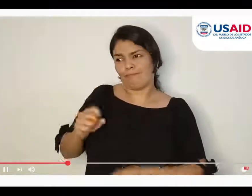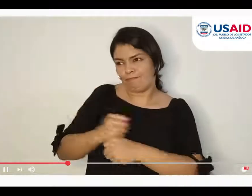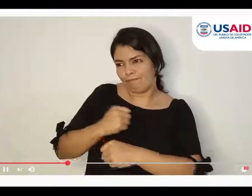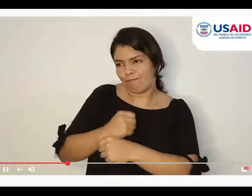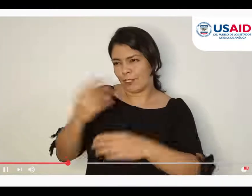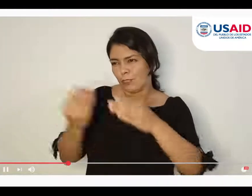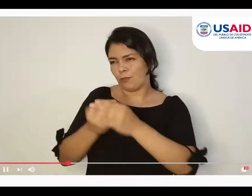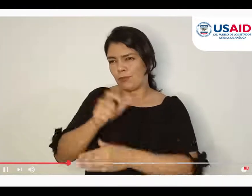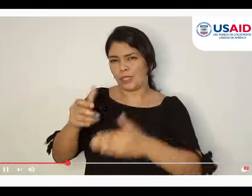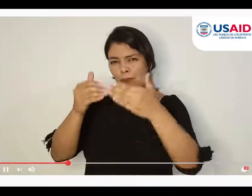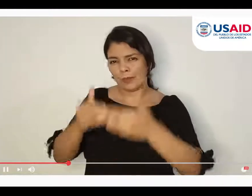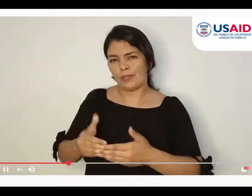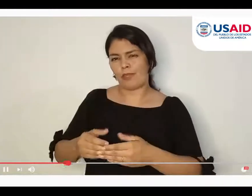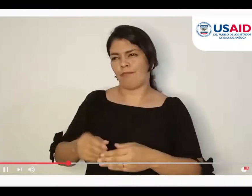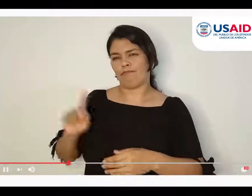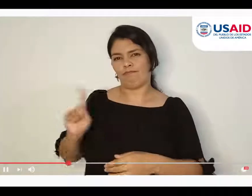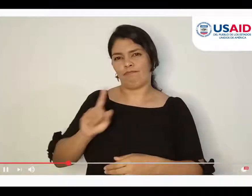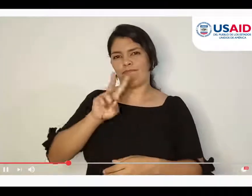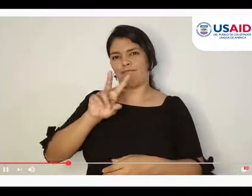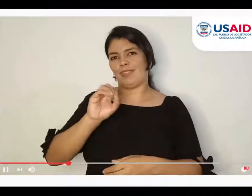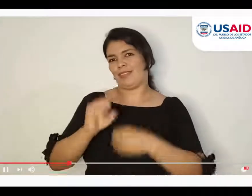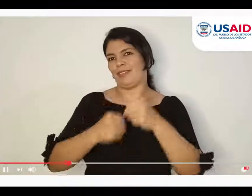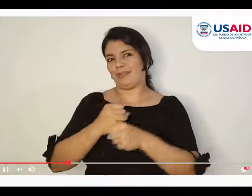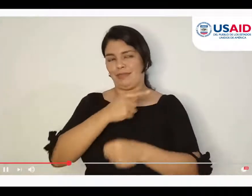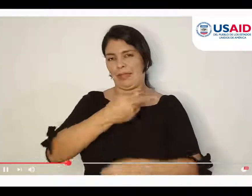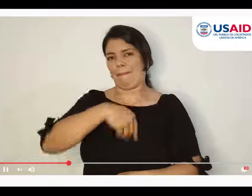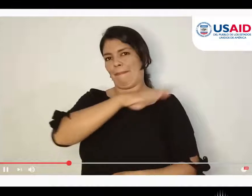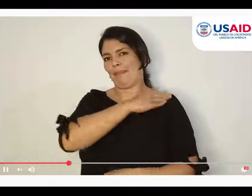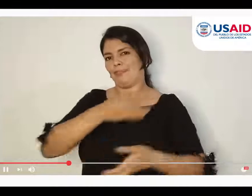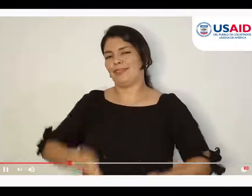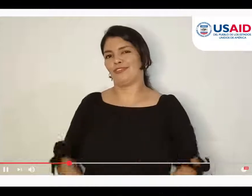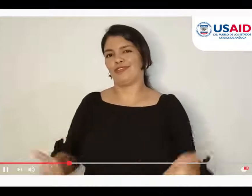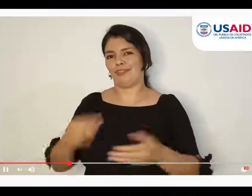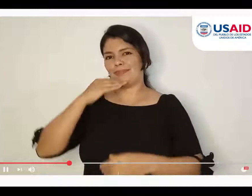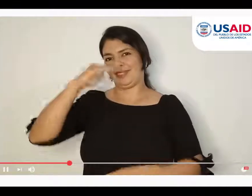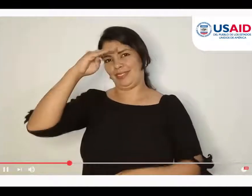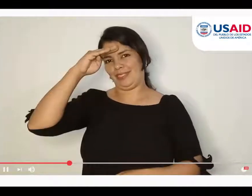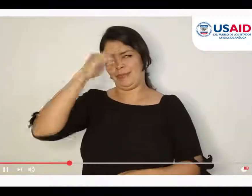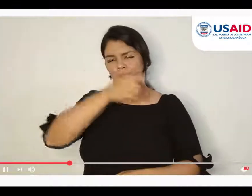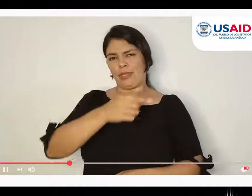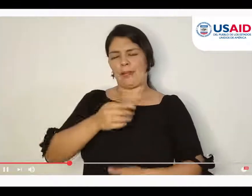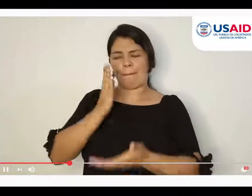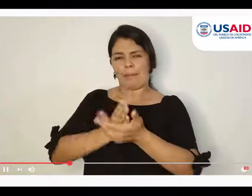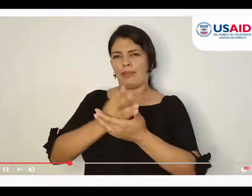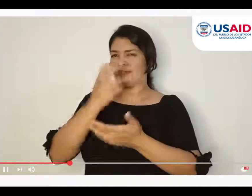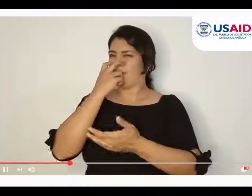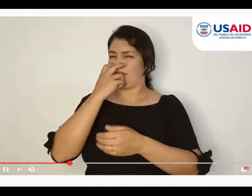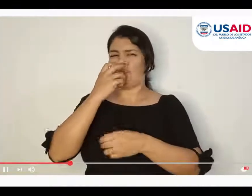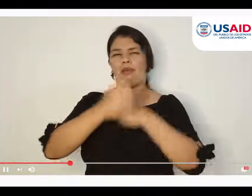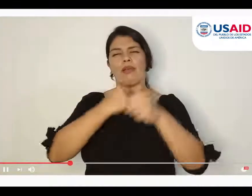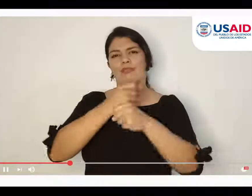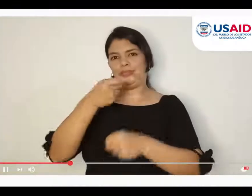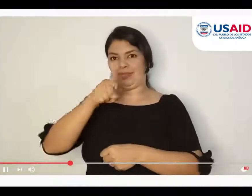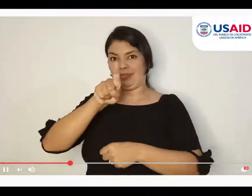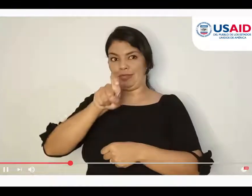con discapacidad desde diferentes contextos. El paisa, nacido en la ciudad de Medellín, es ciego desde los 16 años